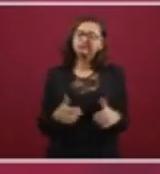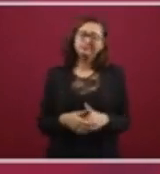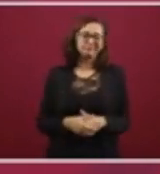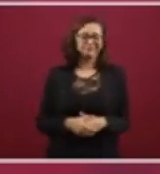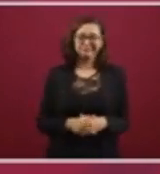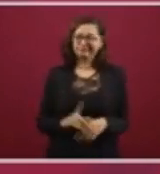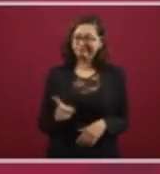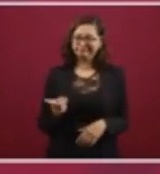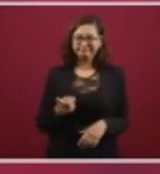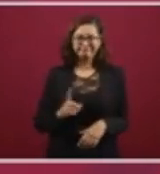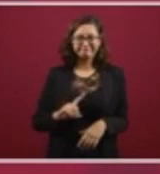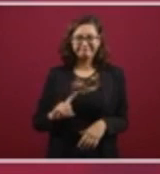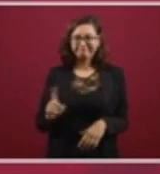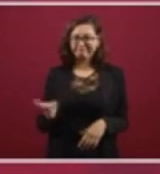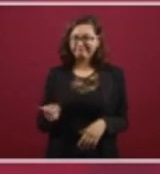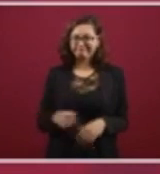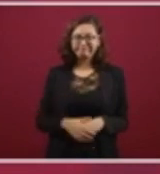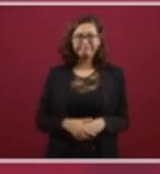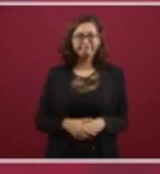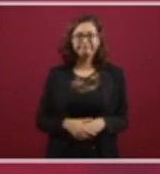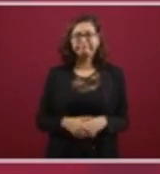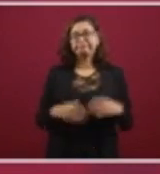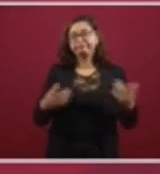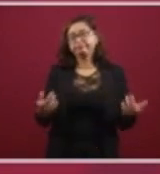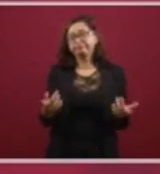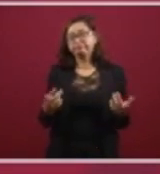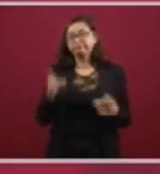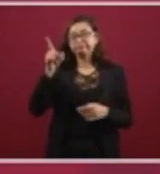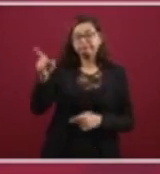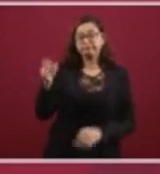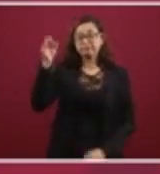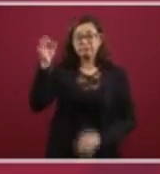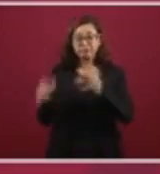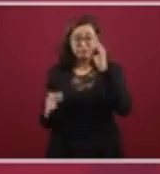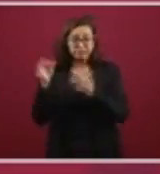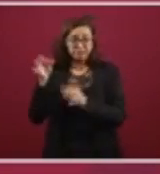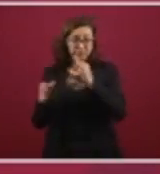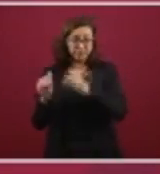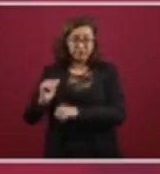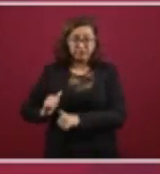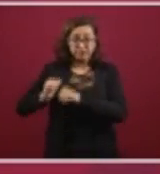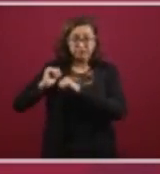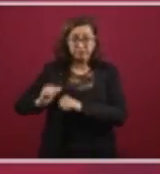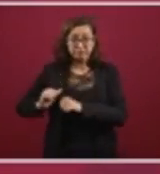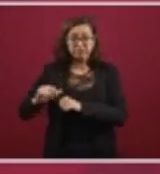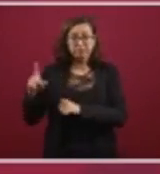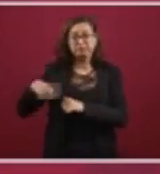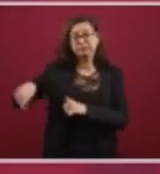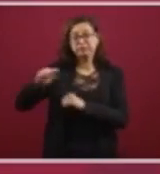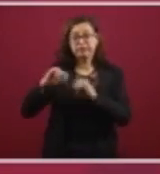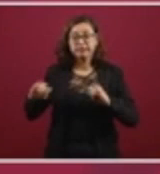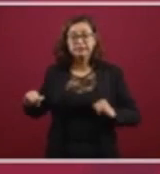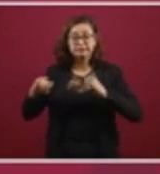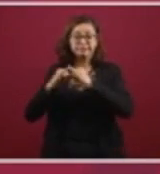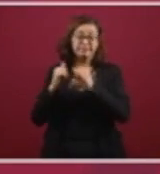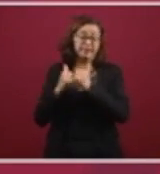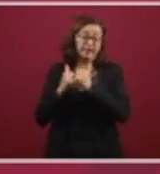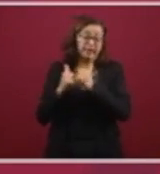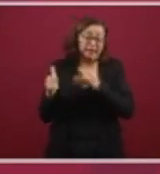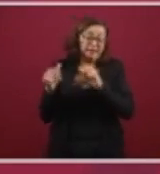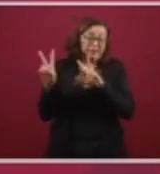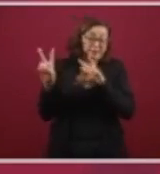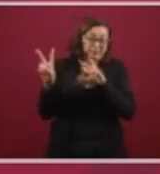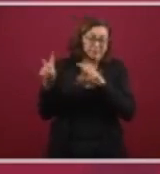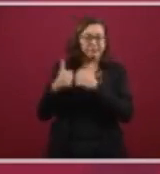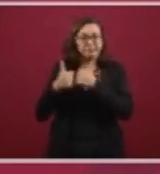así, que miembros del Poder Judicial o de estos organismos supuestamente autónomos